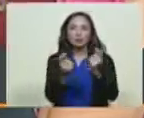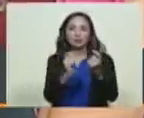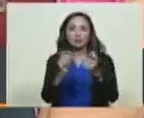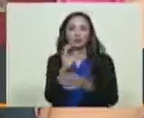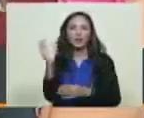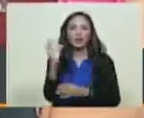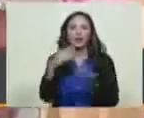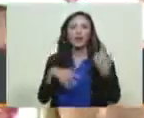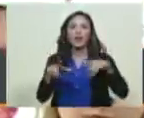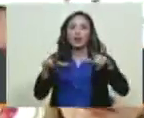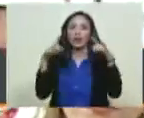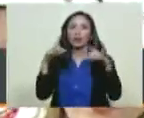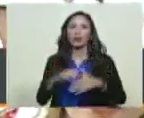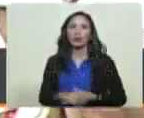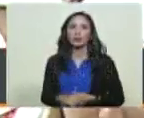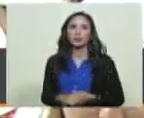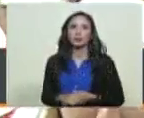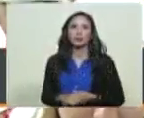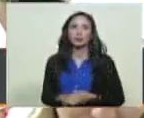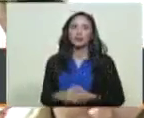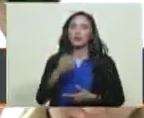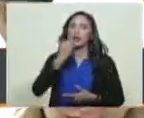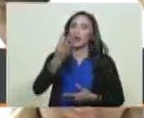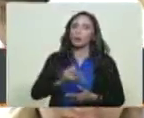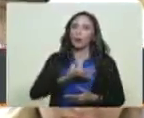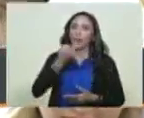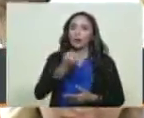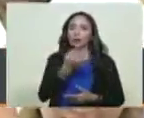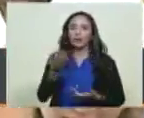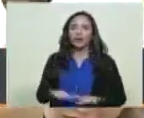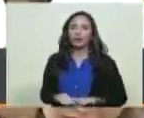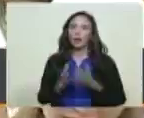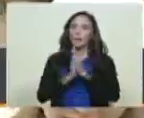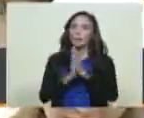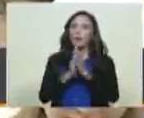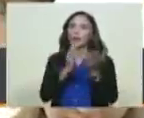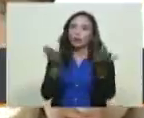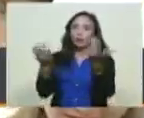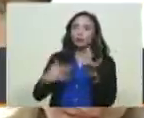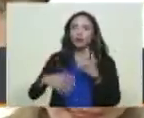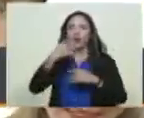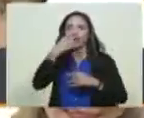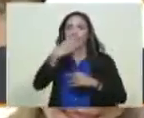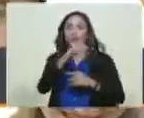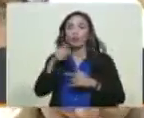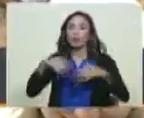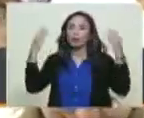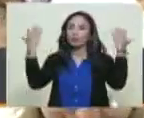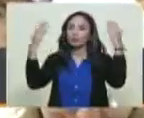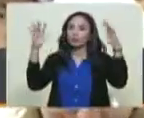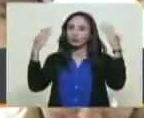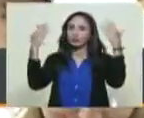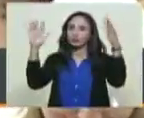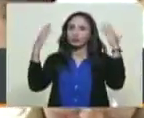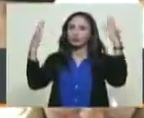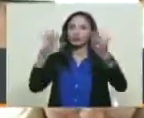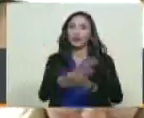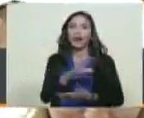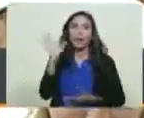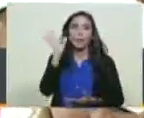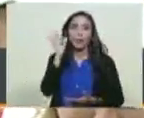nelly buenas tardes yo quiero comenzar mi intervención pidiendo otro fuerte aplauso para nuestra compañera paola